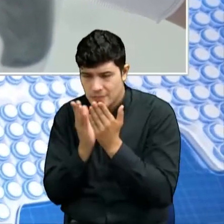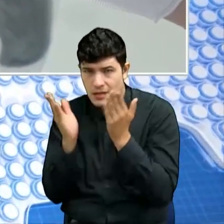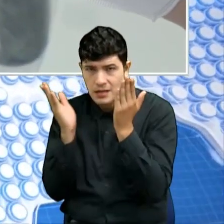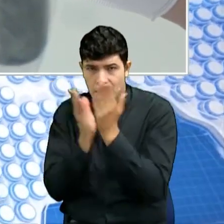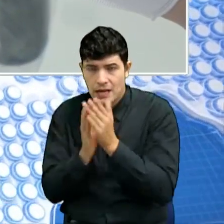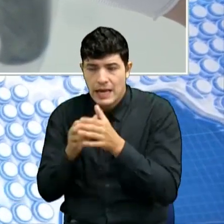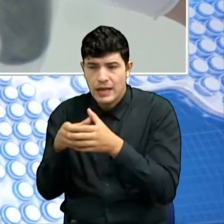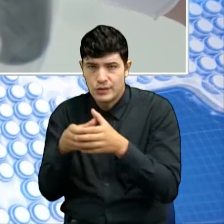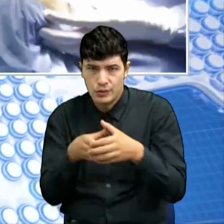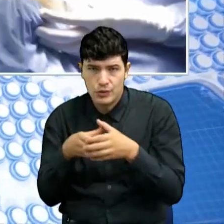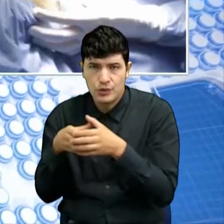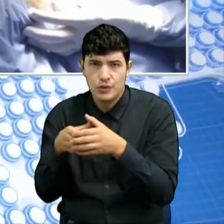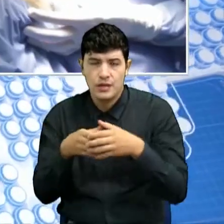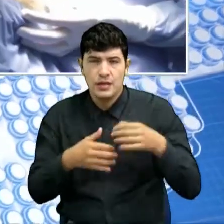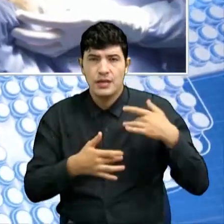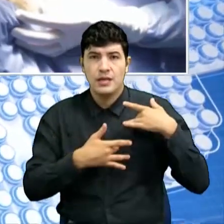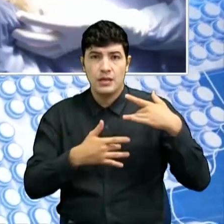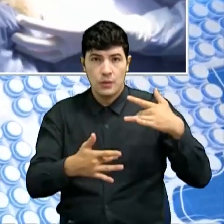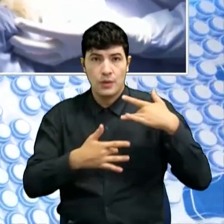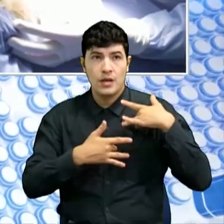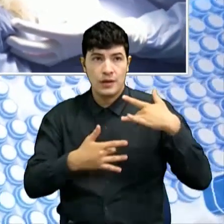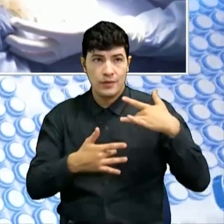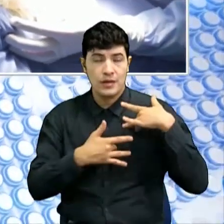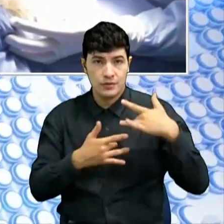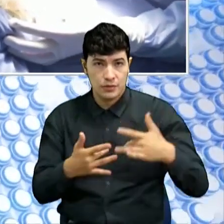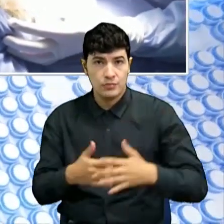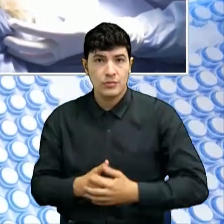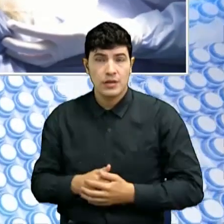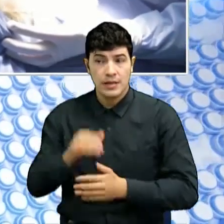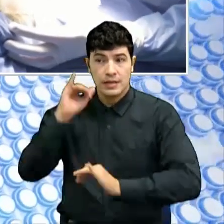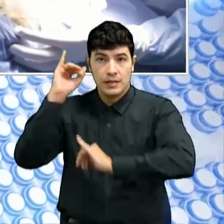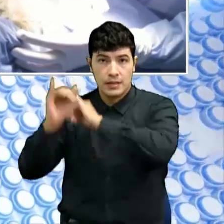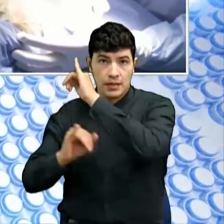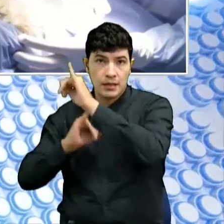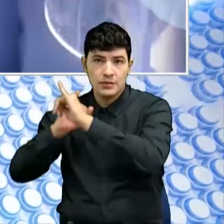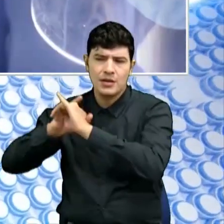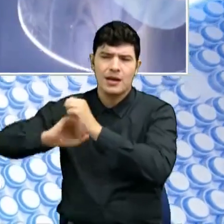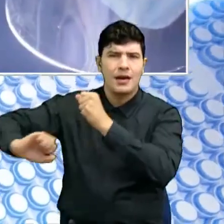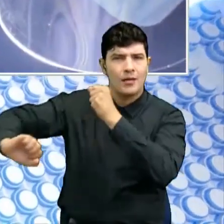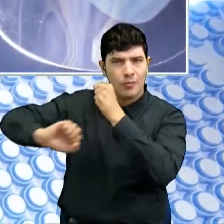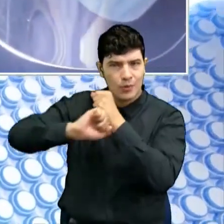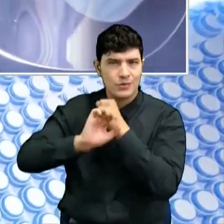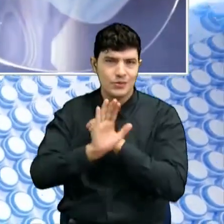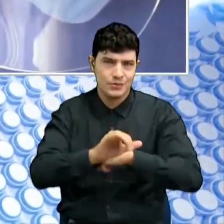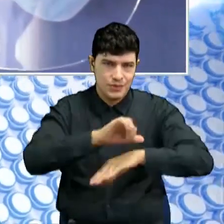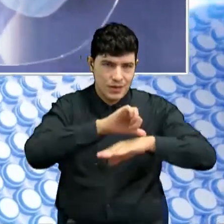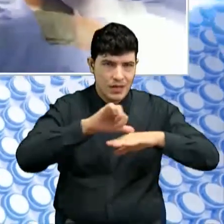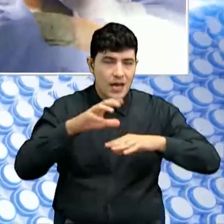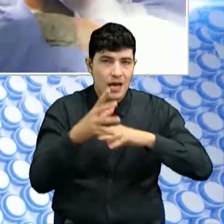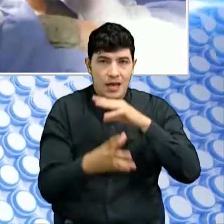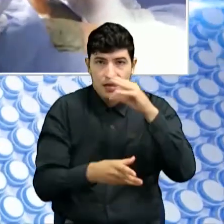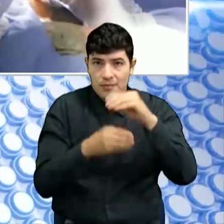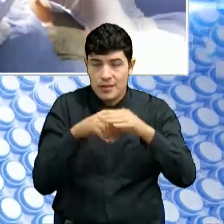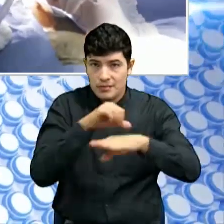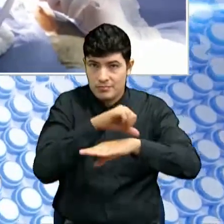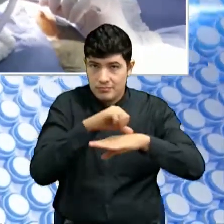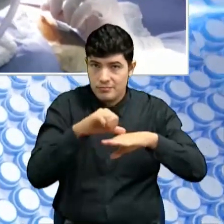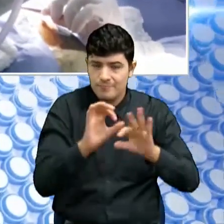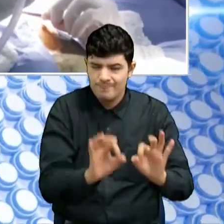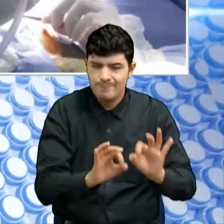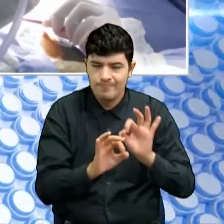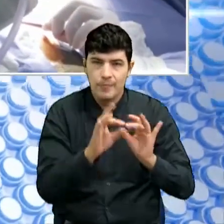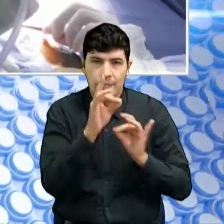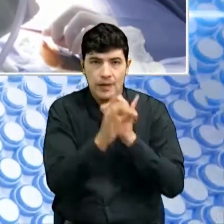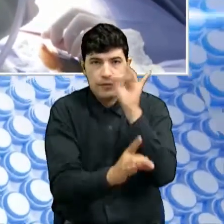una colaboración con el Children's Texas Hospital para hacer este tipo de cirugías y además hacerlas intraútero. De tal manera que